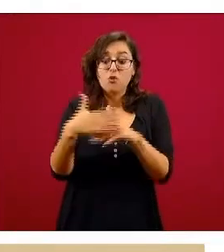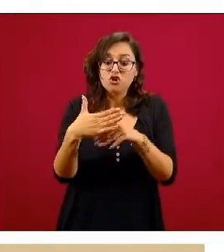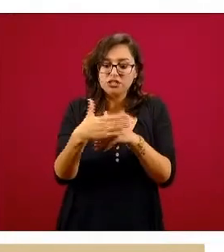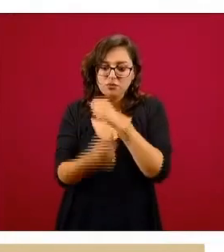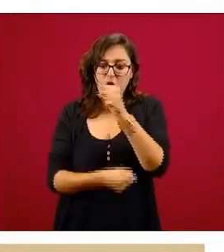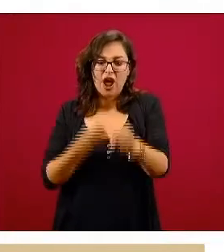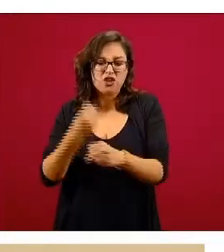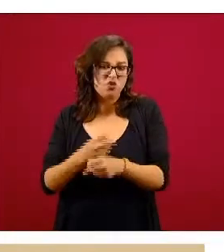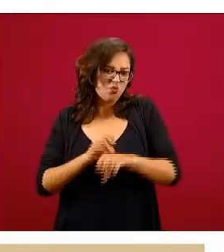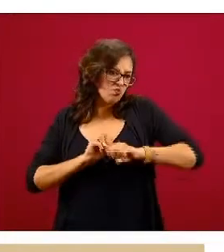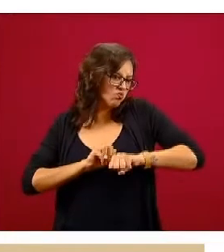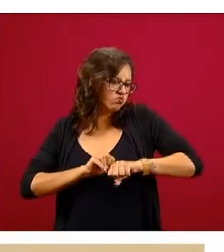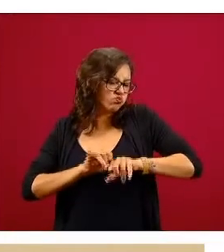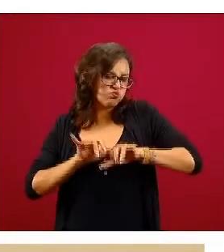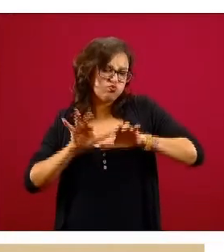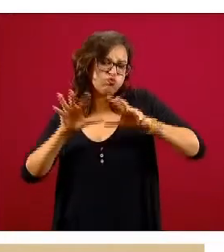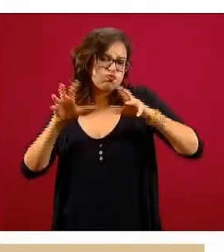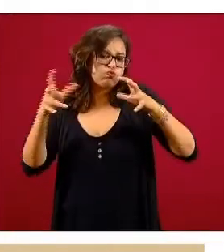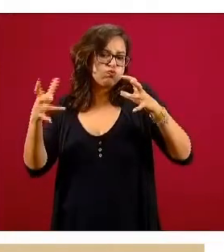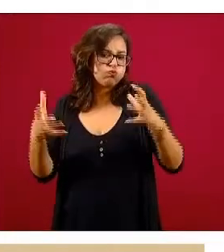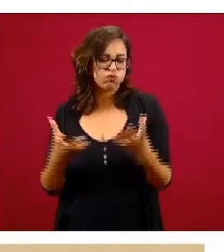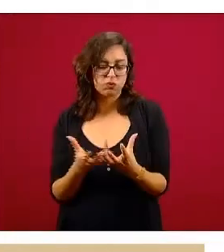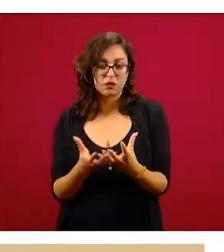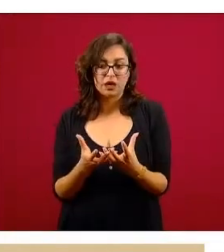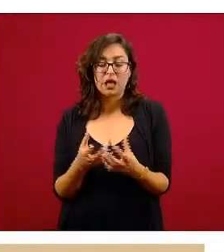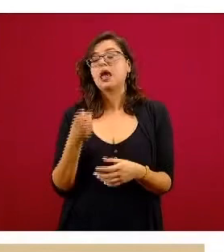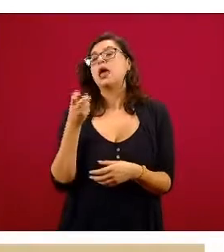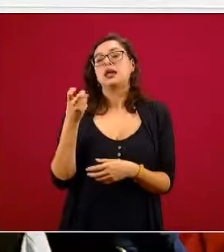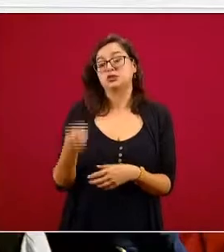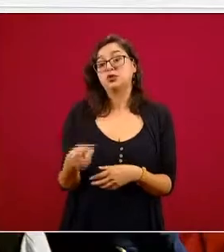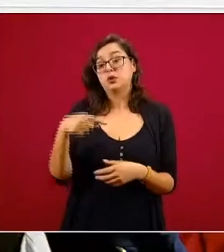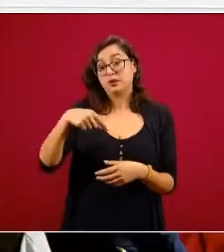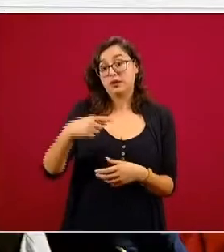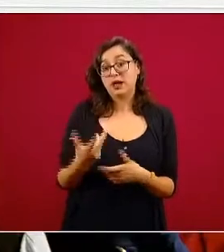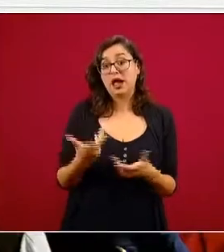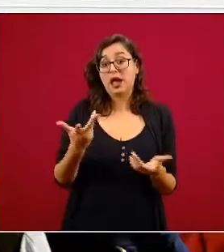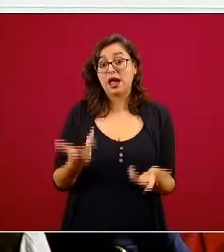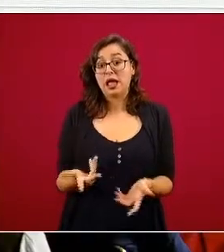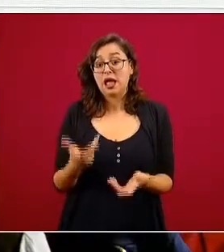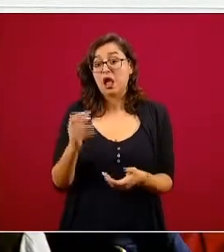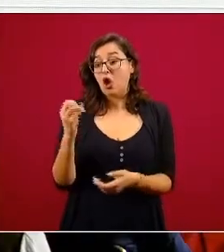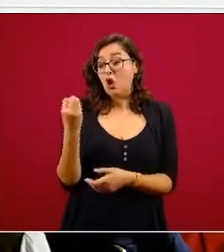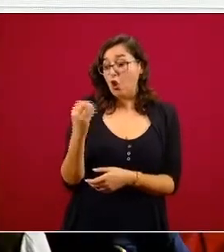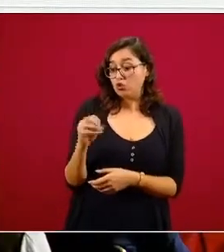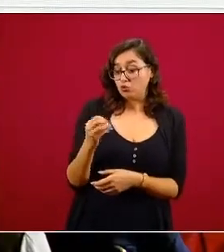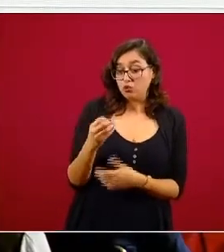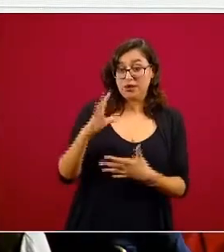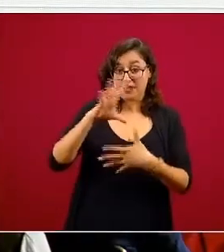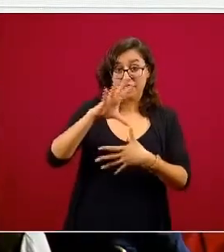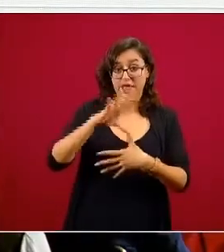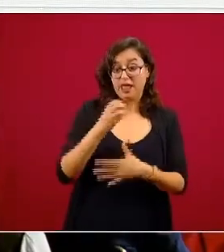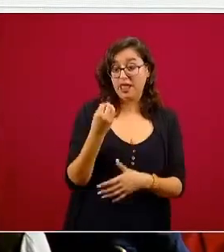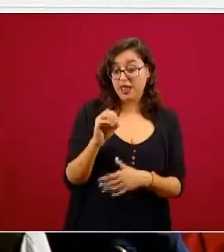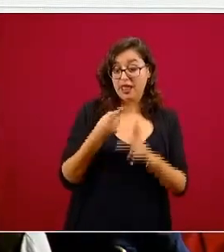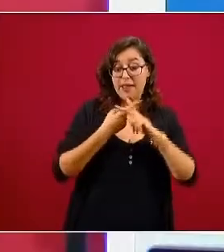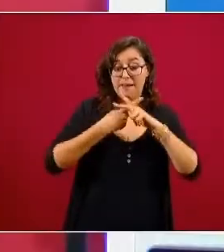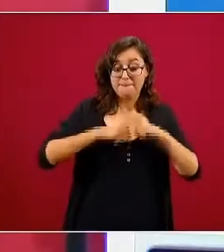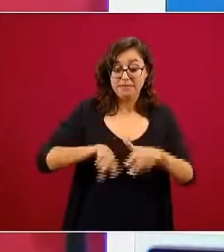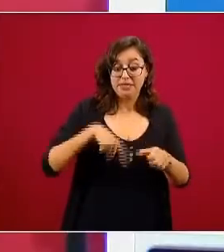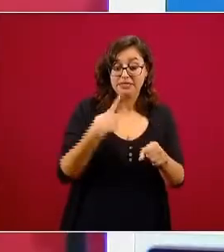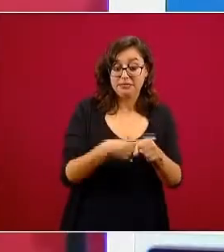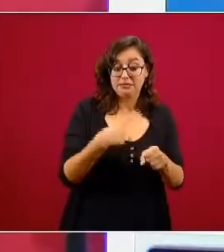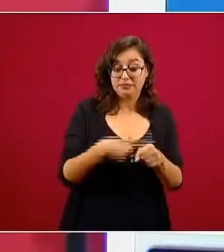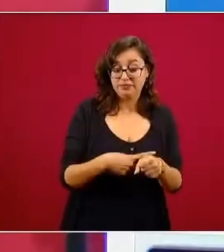hemisferio norte, la temporada de influenza empieza gruesamente en octubre y se prolonga hasta abril del